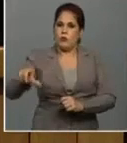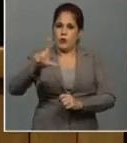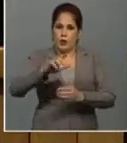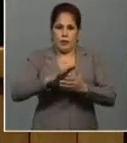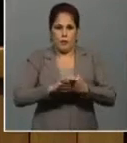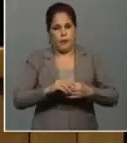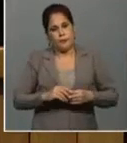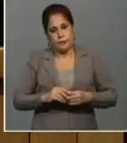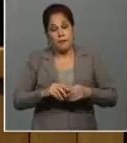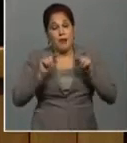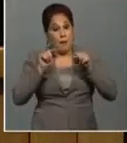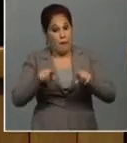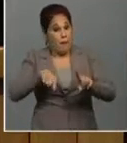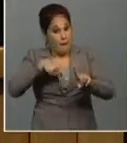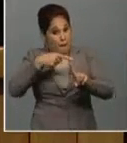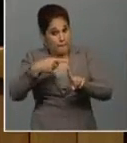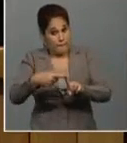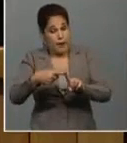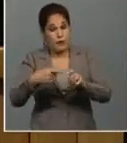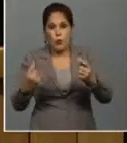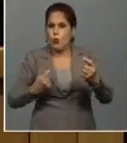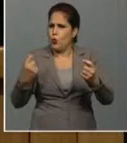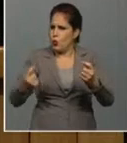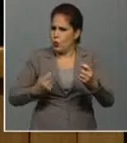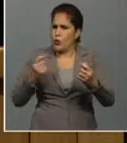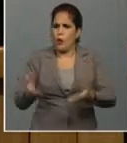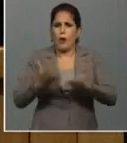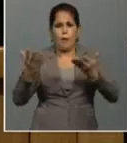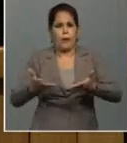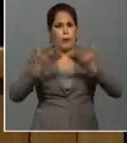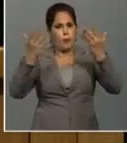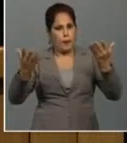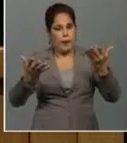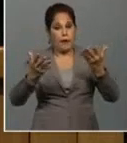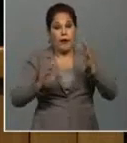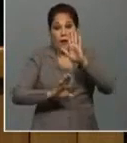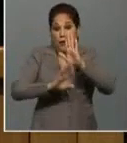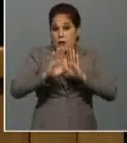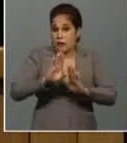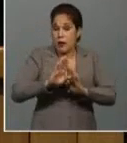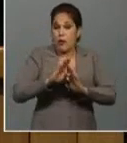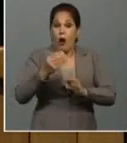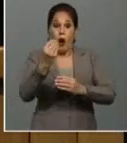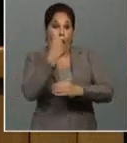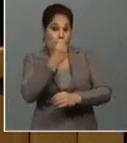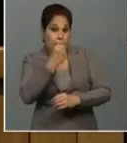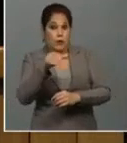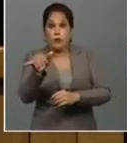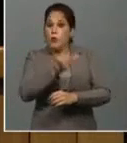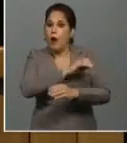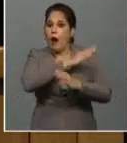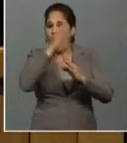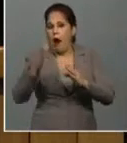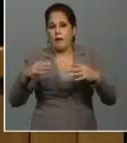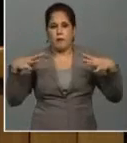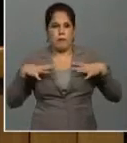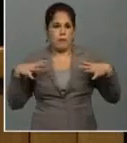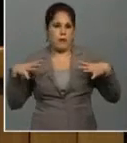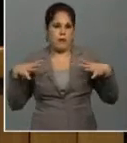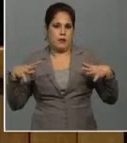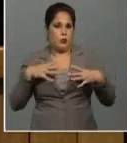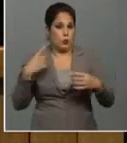ahí asumamos la lucha por una prosperidad que abarque desde la alimentación hasta la recreación